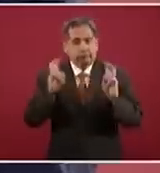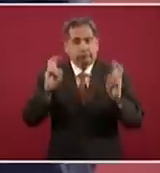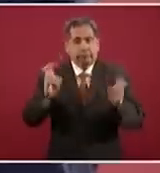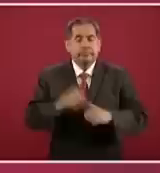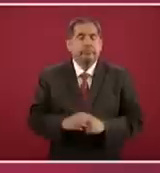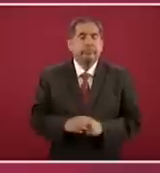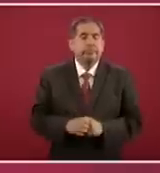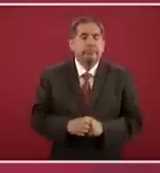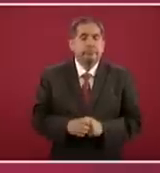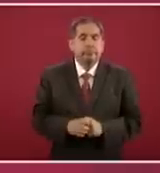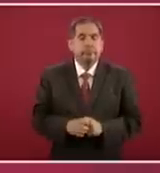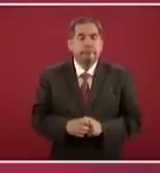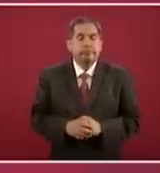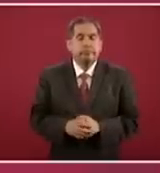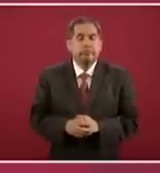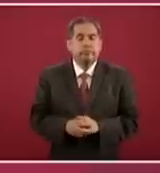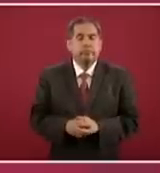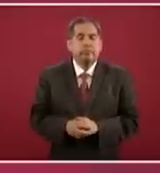tema.